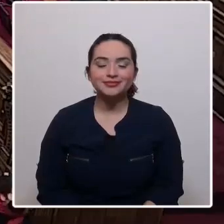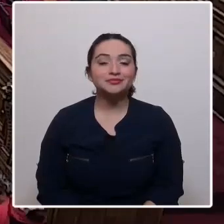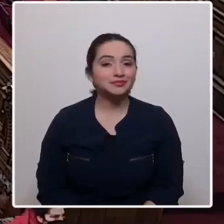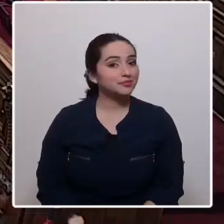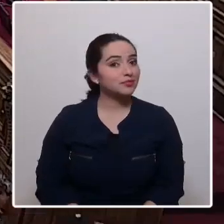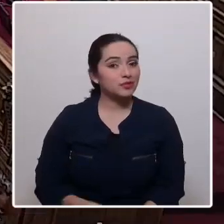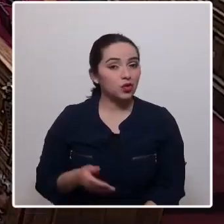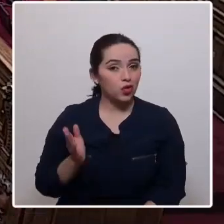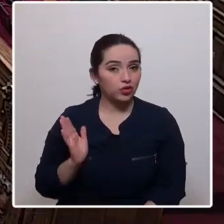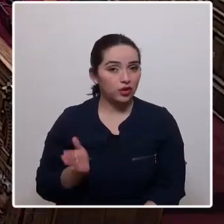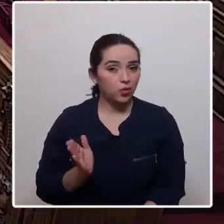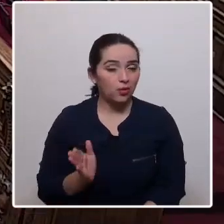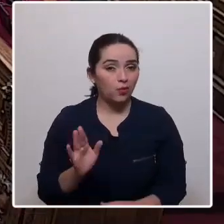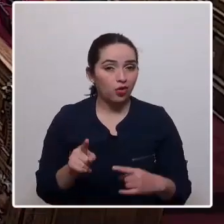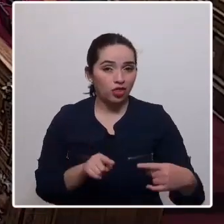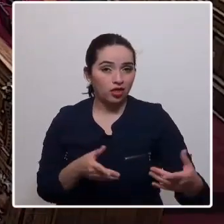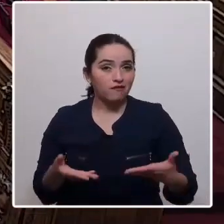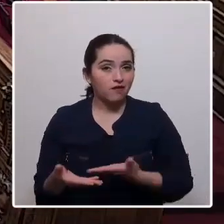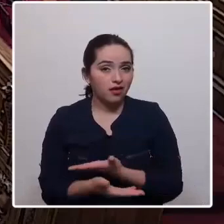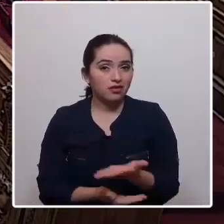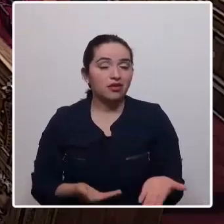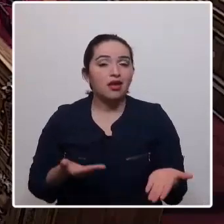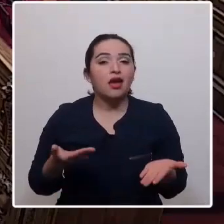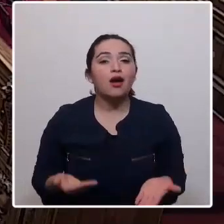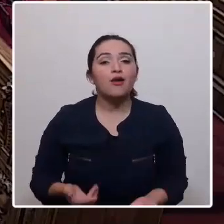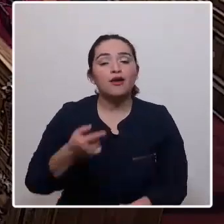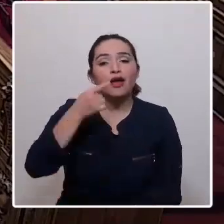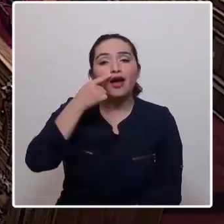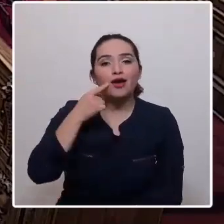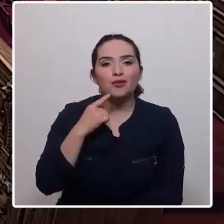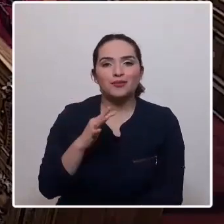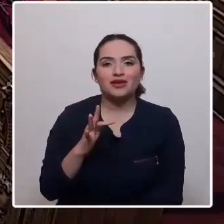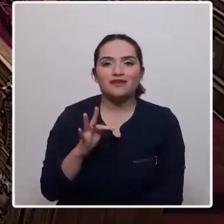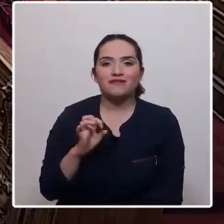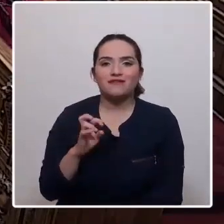Continuando con el debate, tiene la palabra el convencional Fernando Tirado.